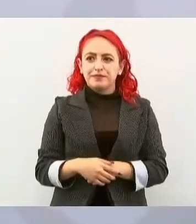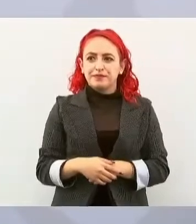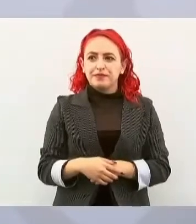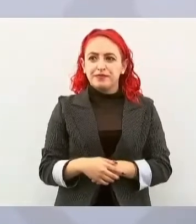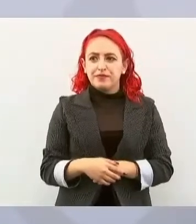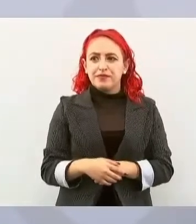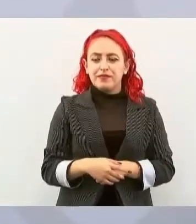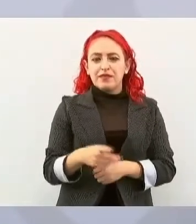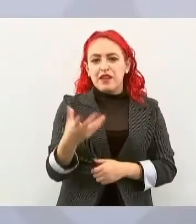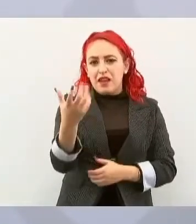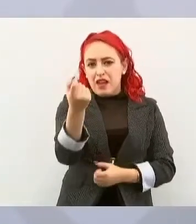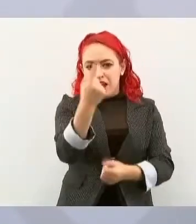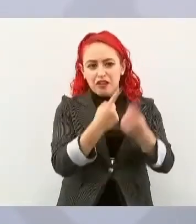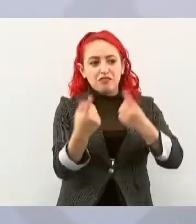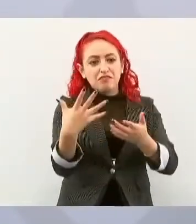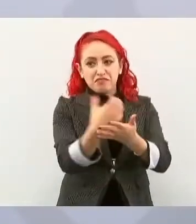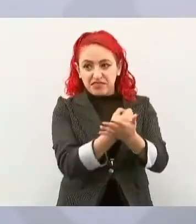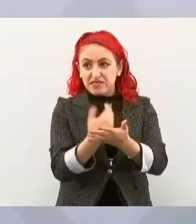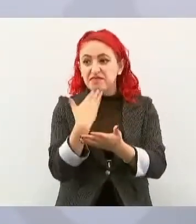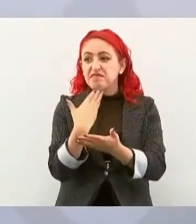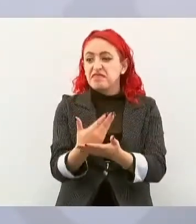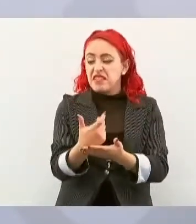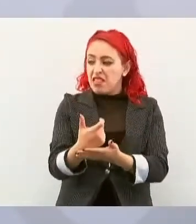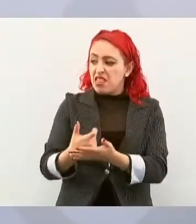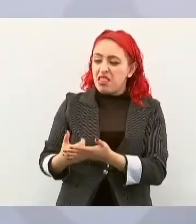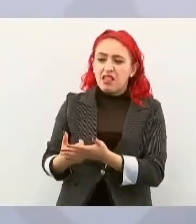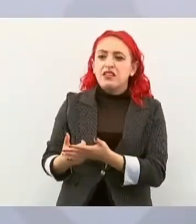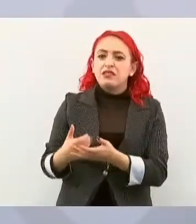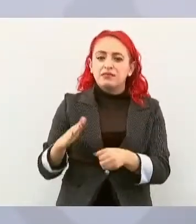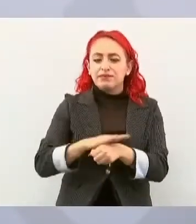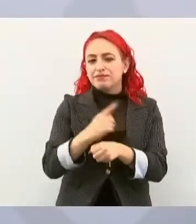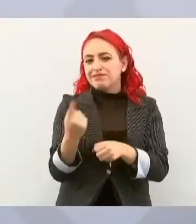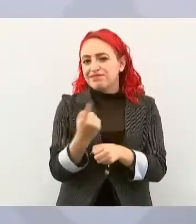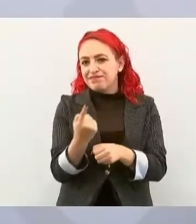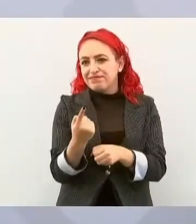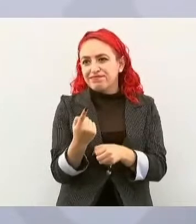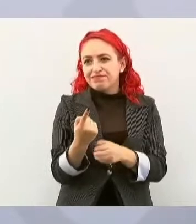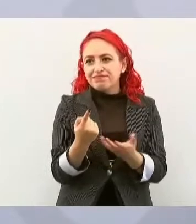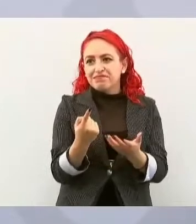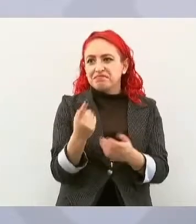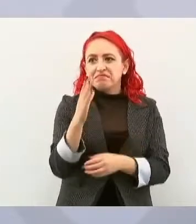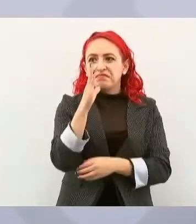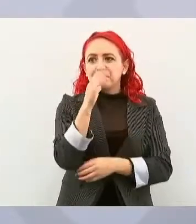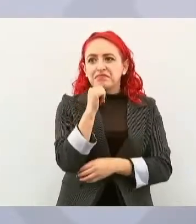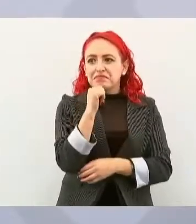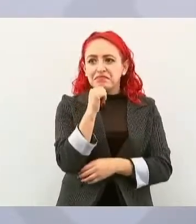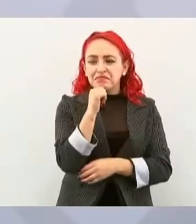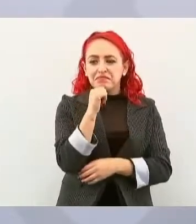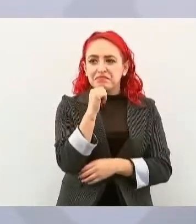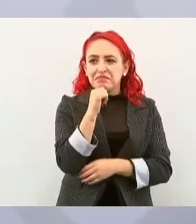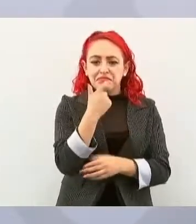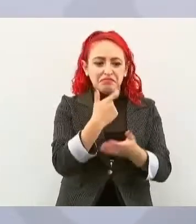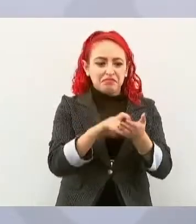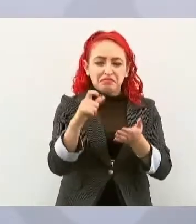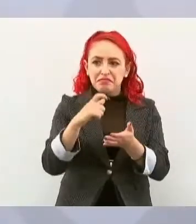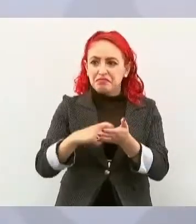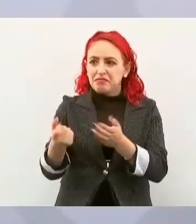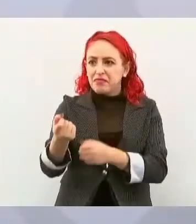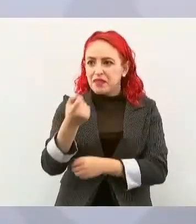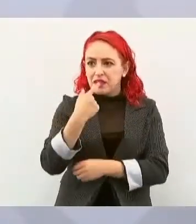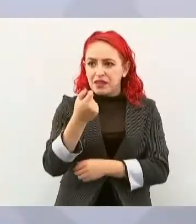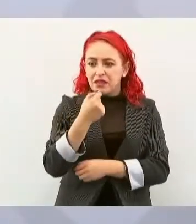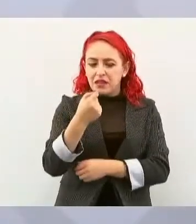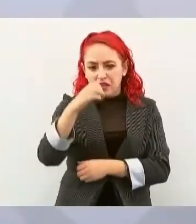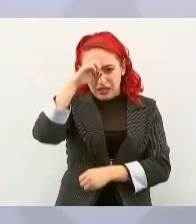con buenas agarraderas, porque no podíamos comprar medicamentos en